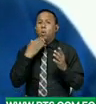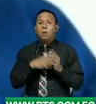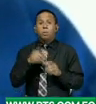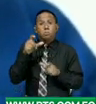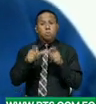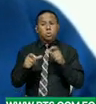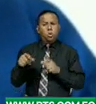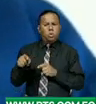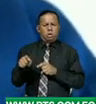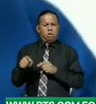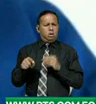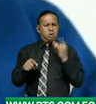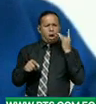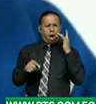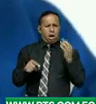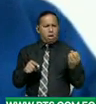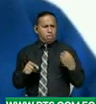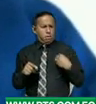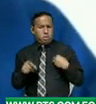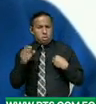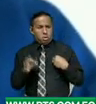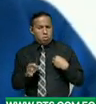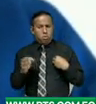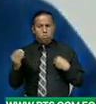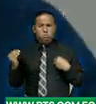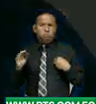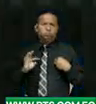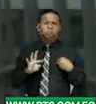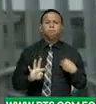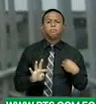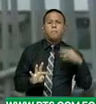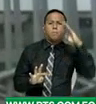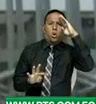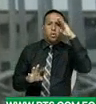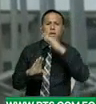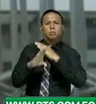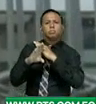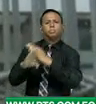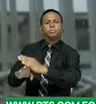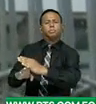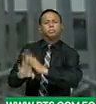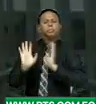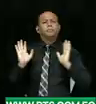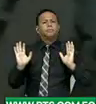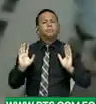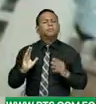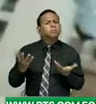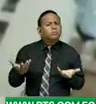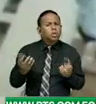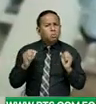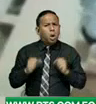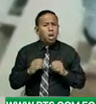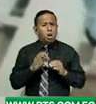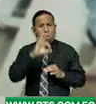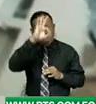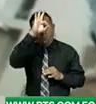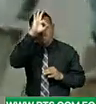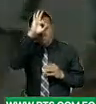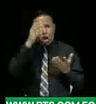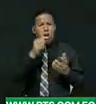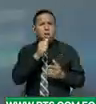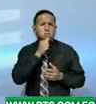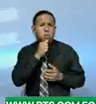puedan entrar a afectar de forma directa que pueden actuar con resguardo a hospitales públicos y privados